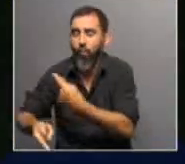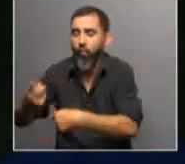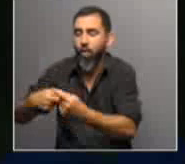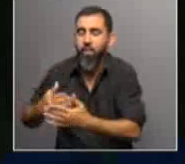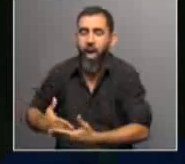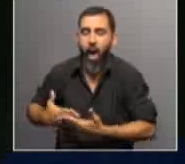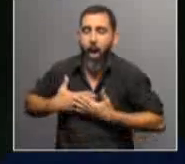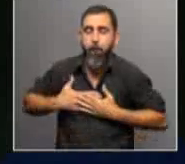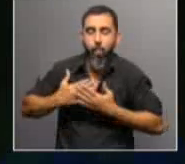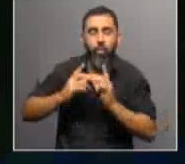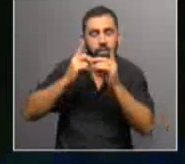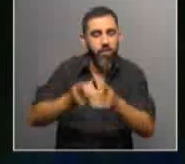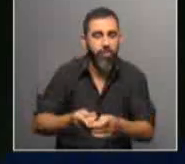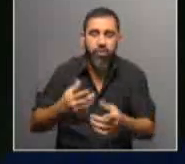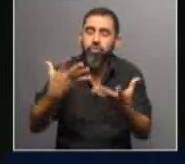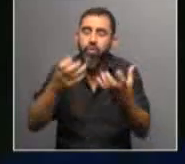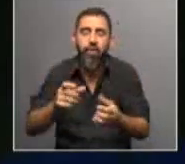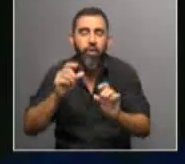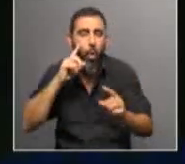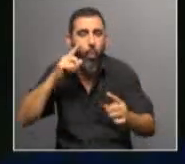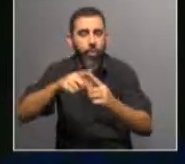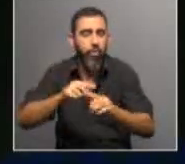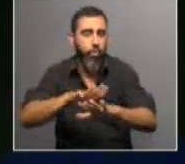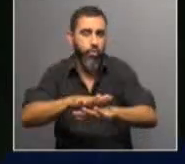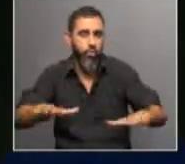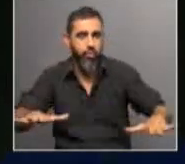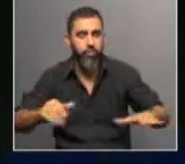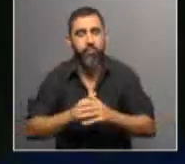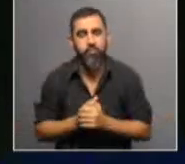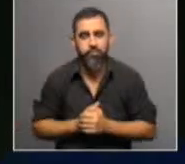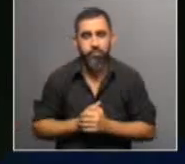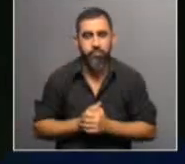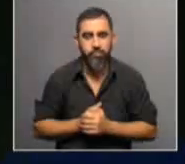Es la única cosa que los niños quieren, ¿entendés? Y vos le muestras ese.